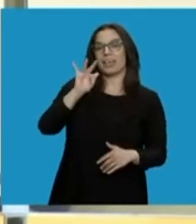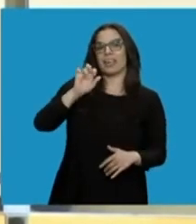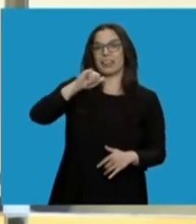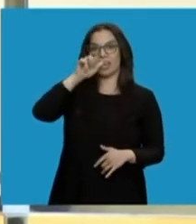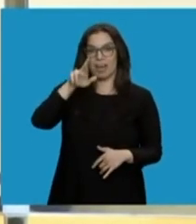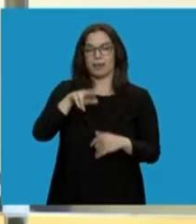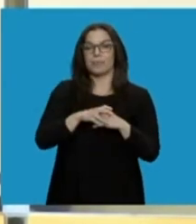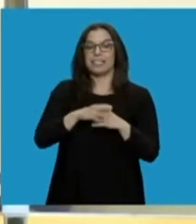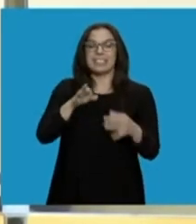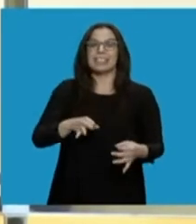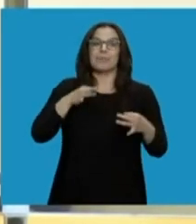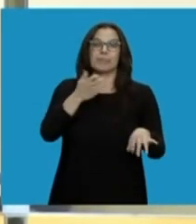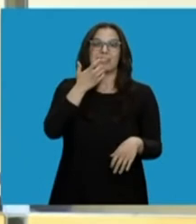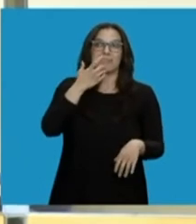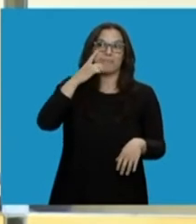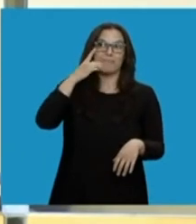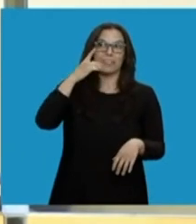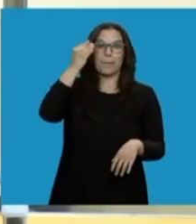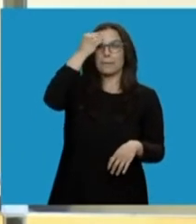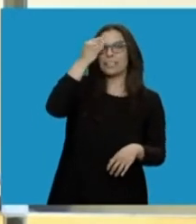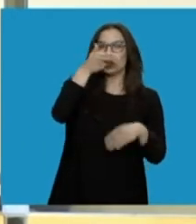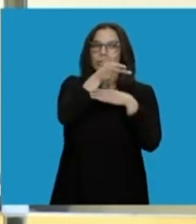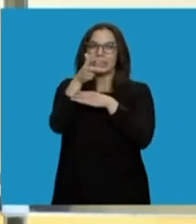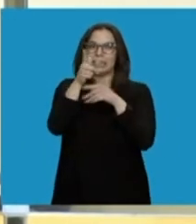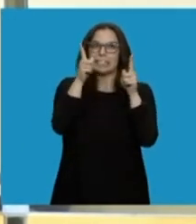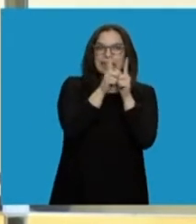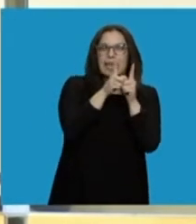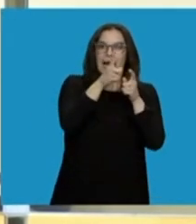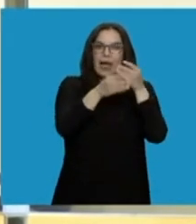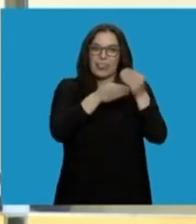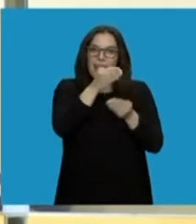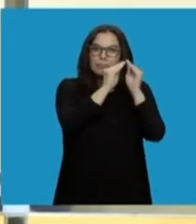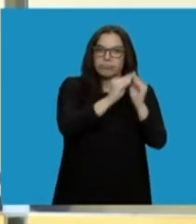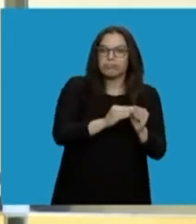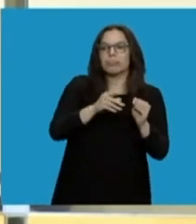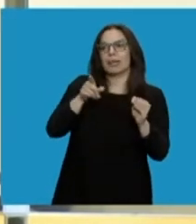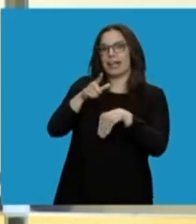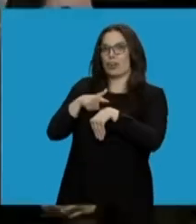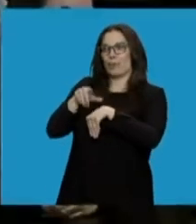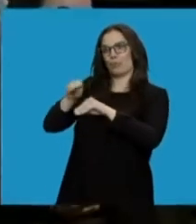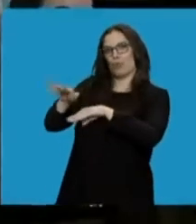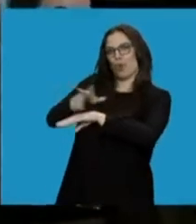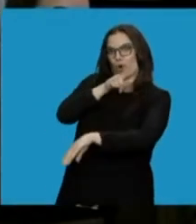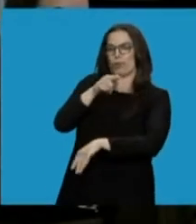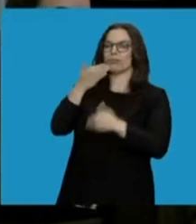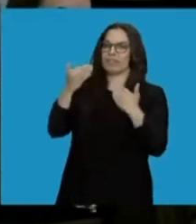cada vez que se me ocurre hacer un reportaje les quito mucho tiempo, y este premio también es de ellas. Muchas gracias.